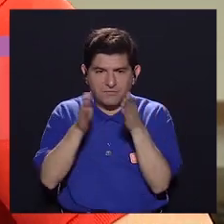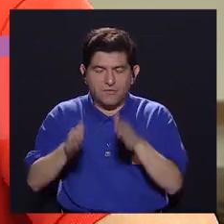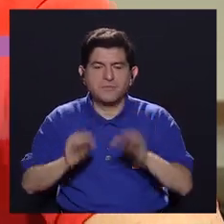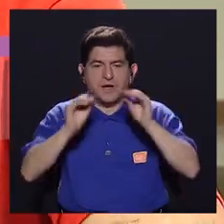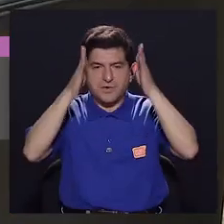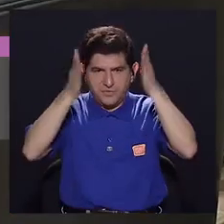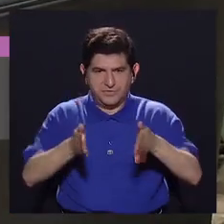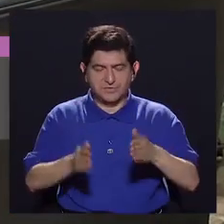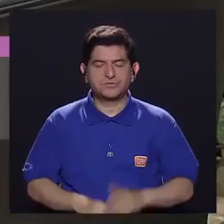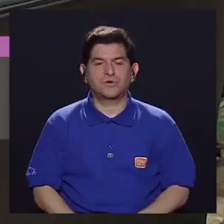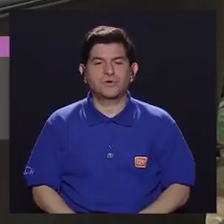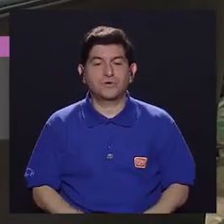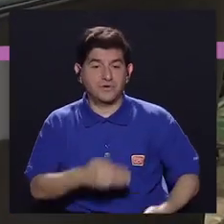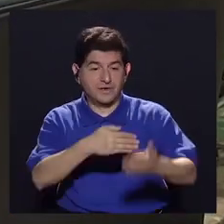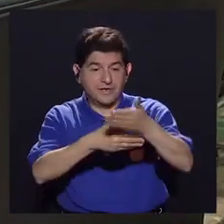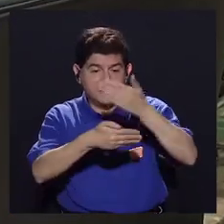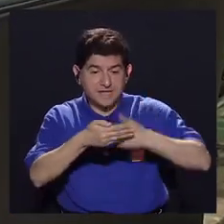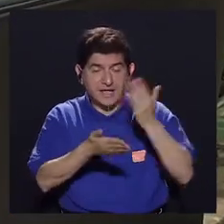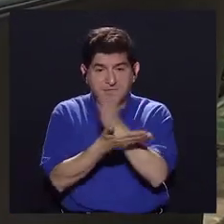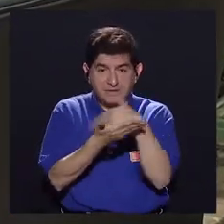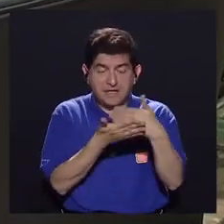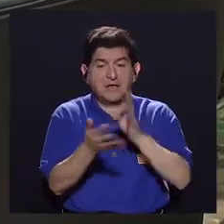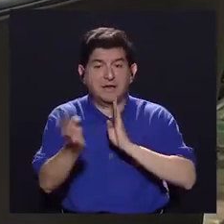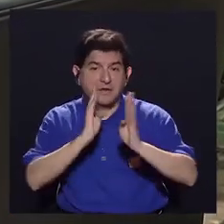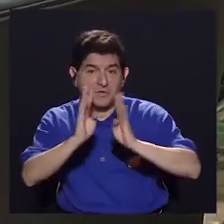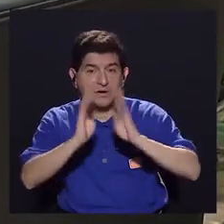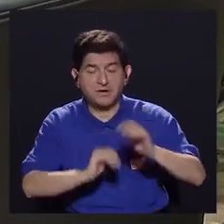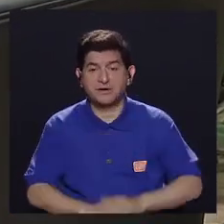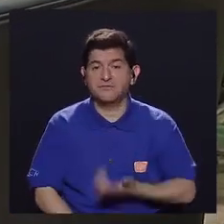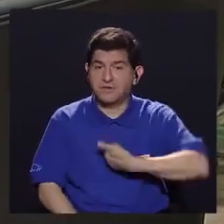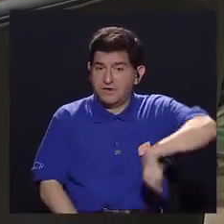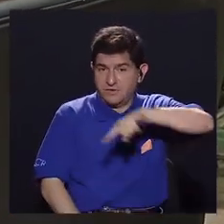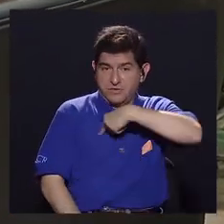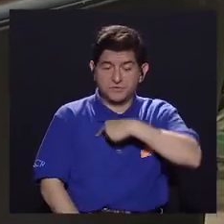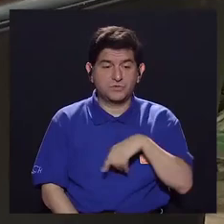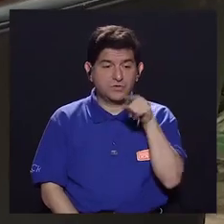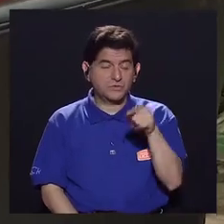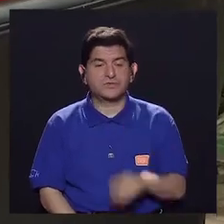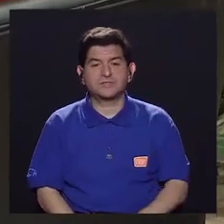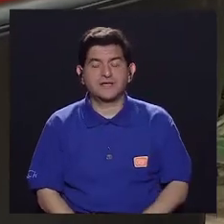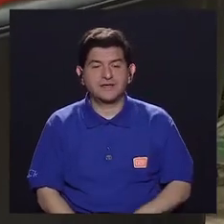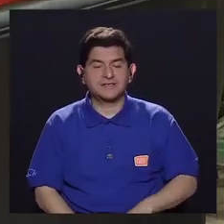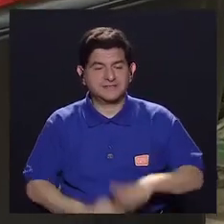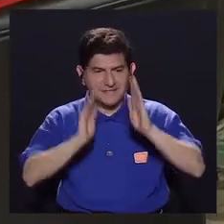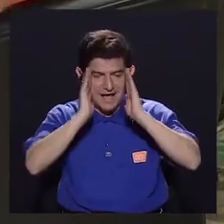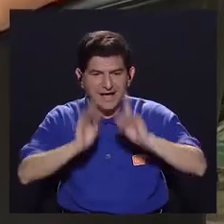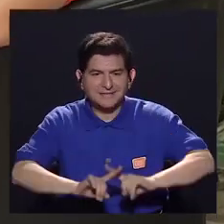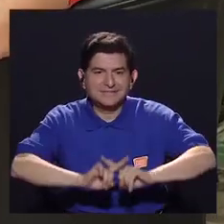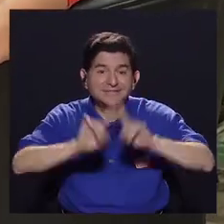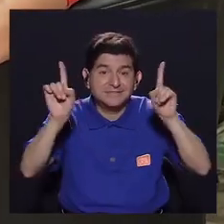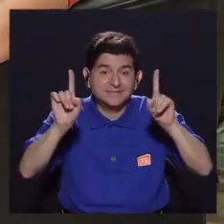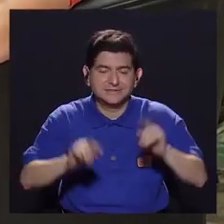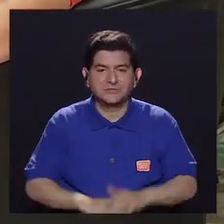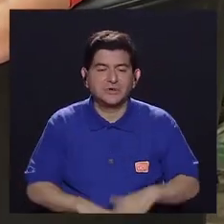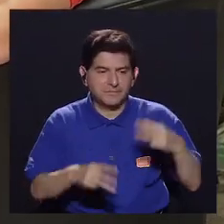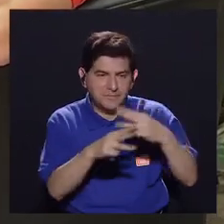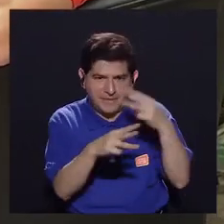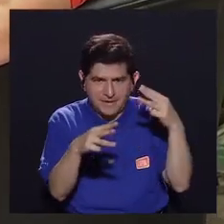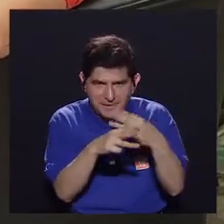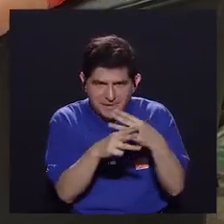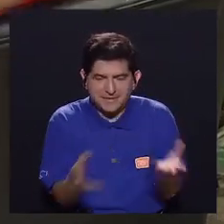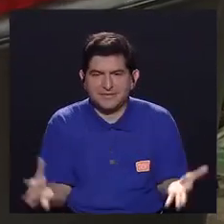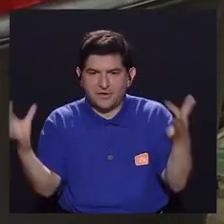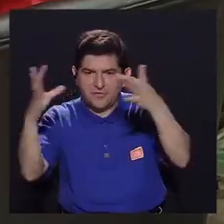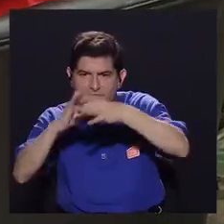Docente. Gabriela, en el bloque pasado pues conversábamos de cómo ese trato diferenciado que se le da a